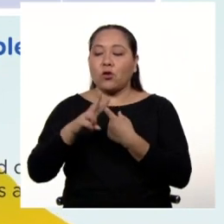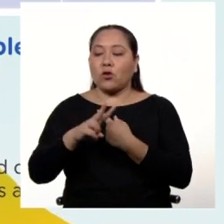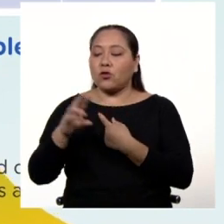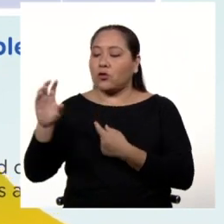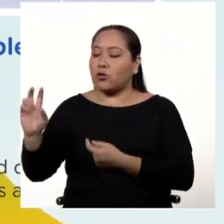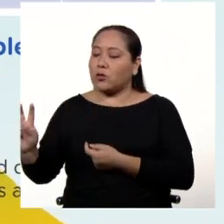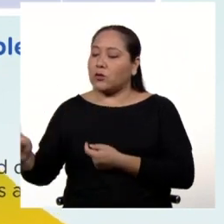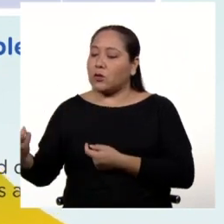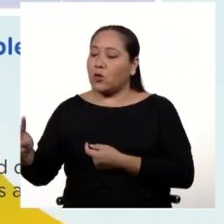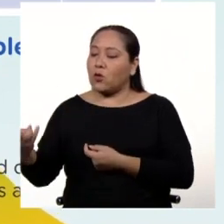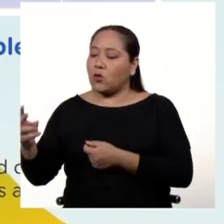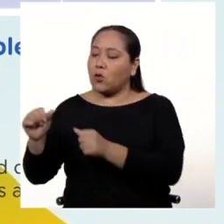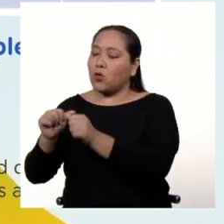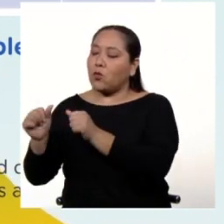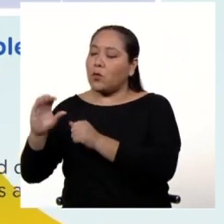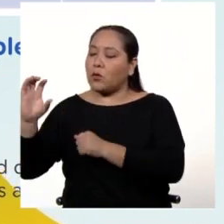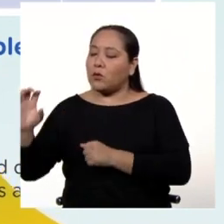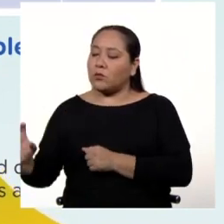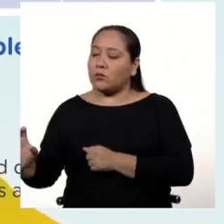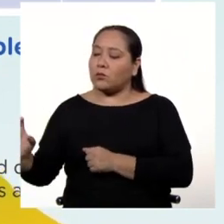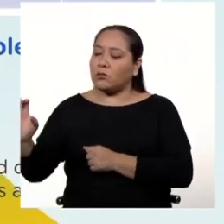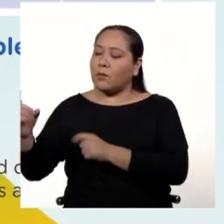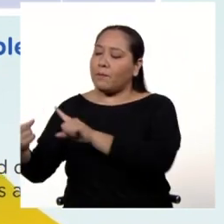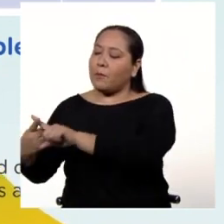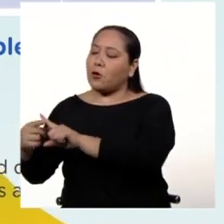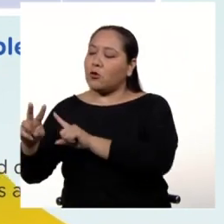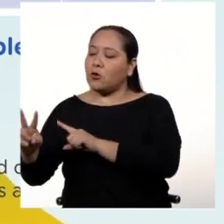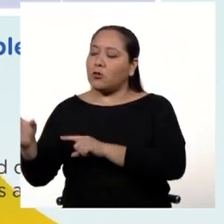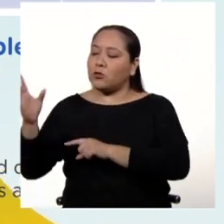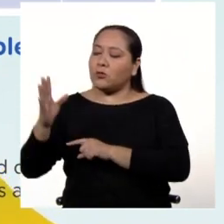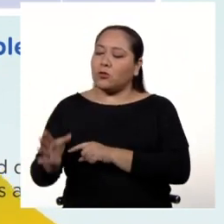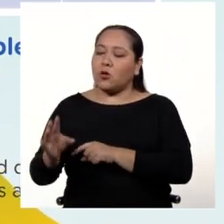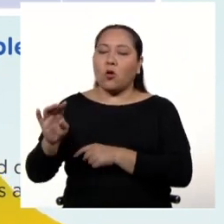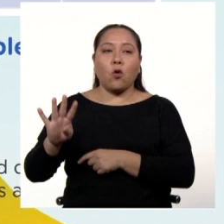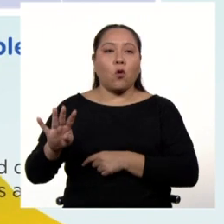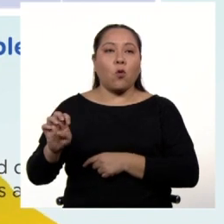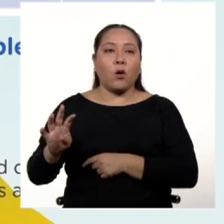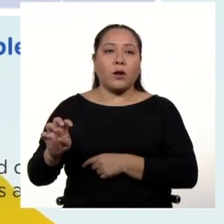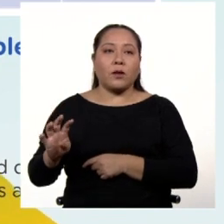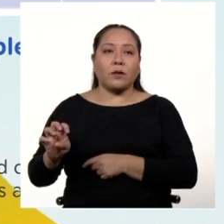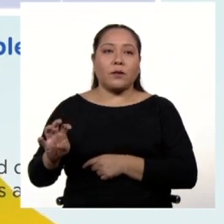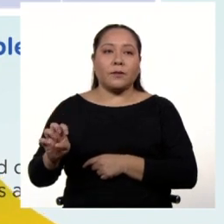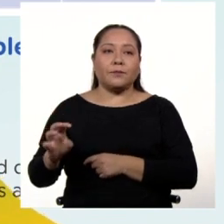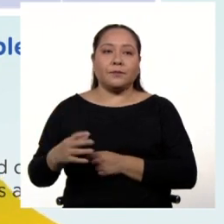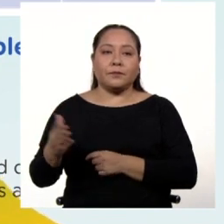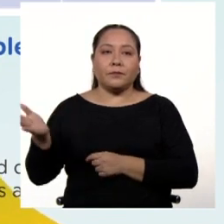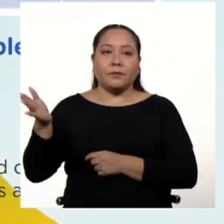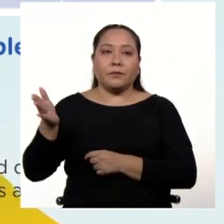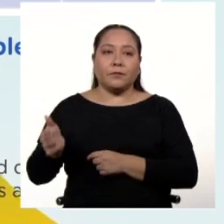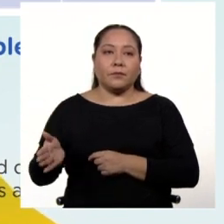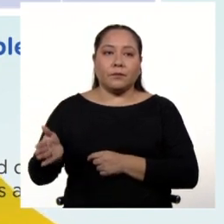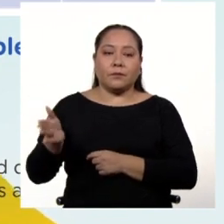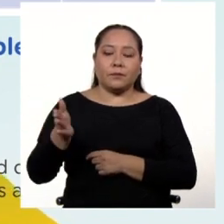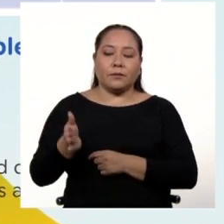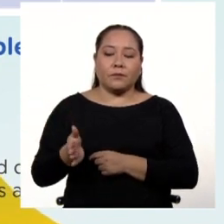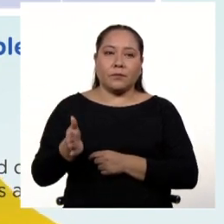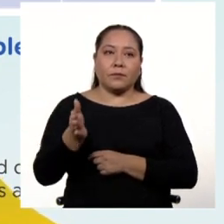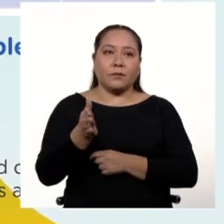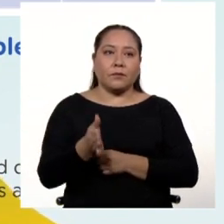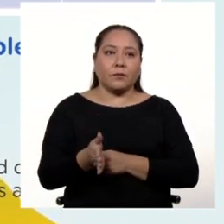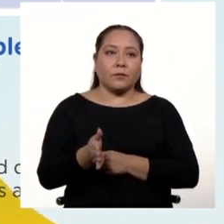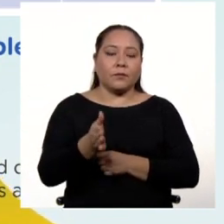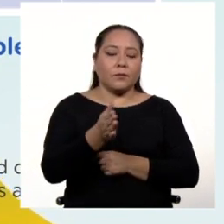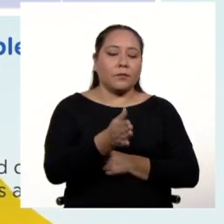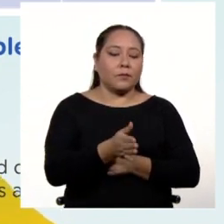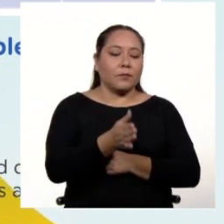la cantidad del segundo término, obteniendo 40 céntimos. De esta forma, completaré toda la tabla